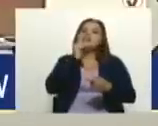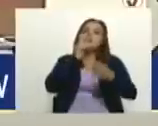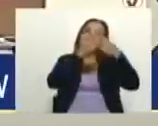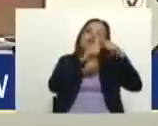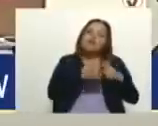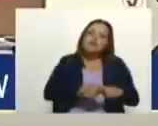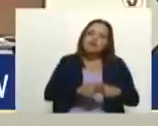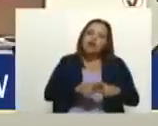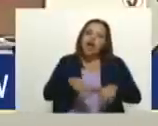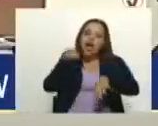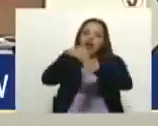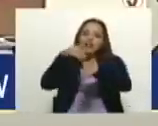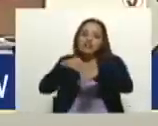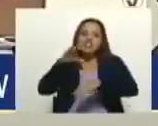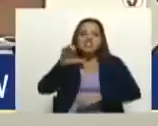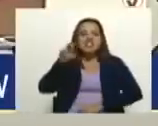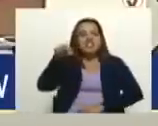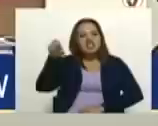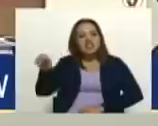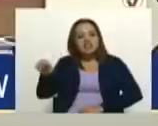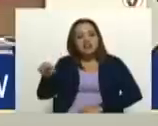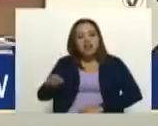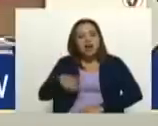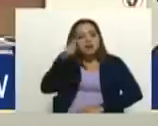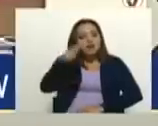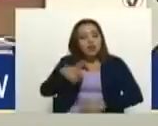Quien revisa el REC es el CNE.